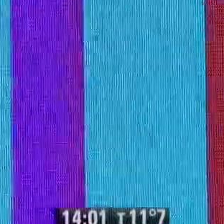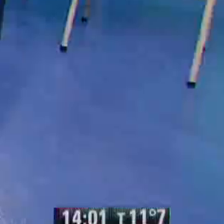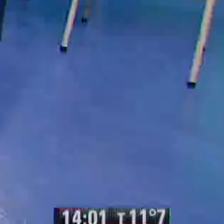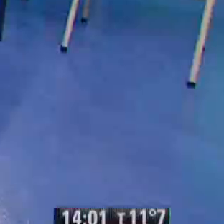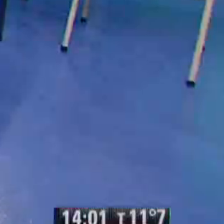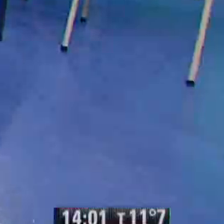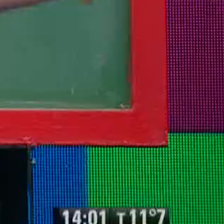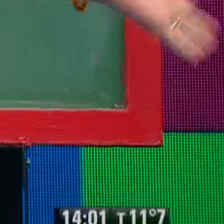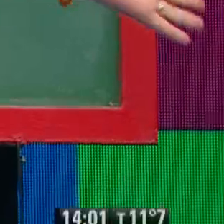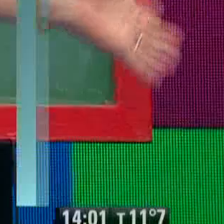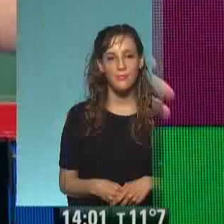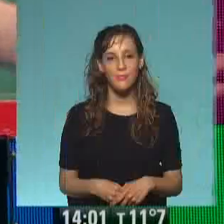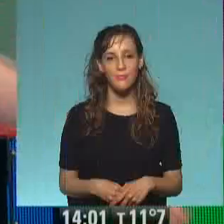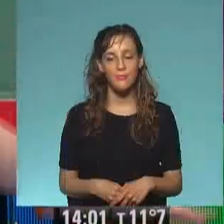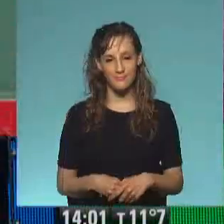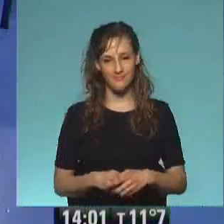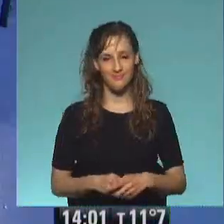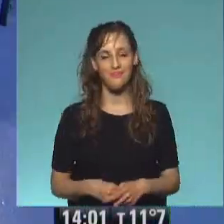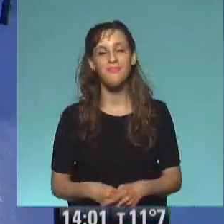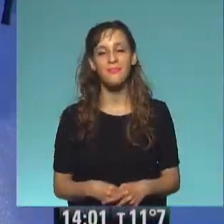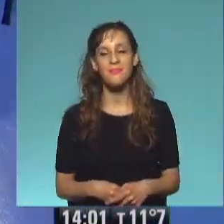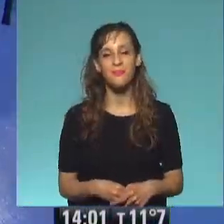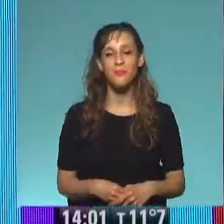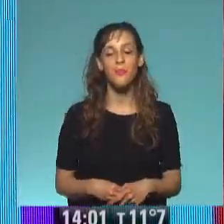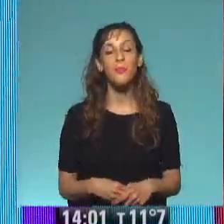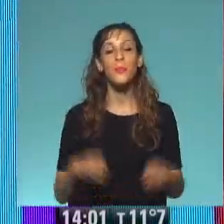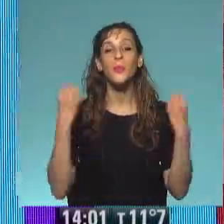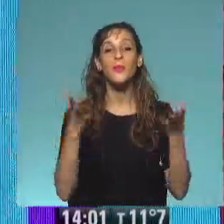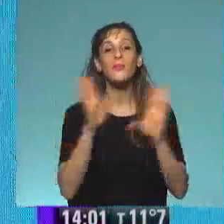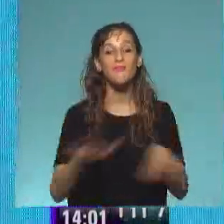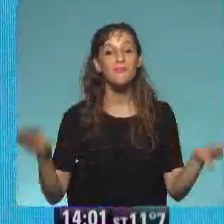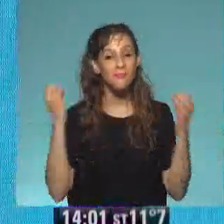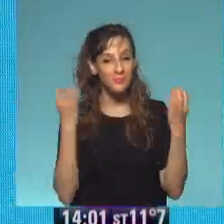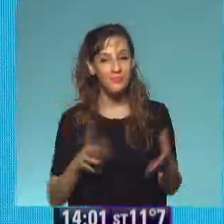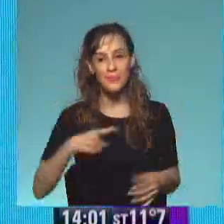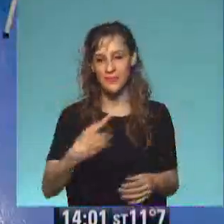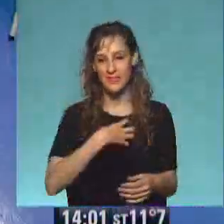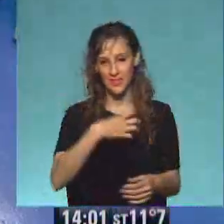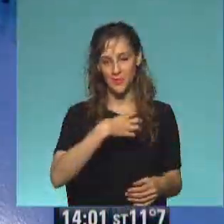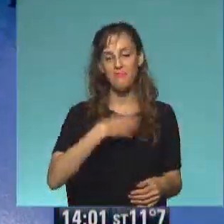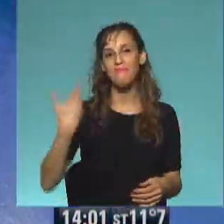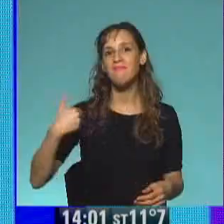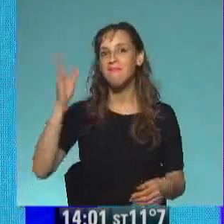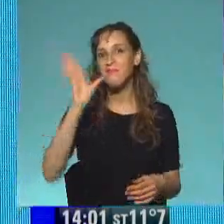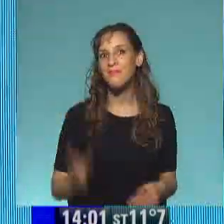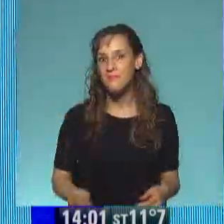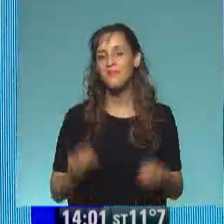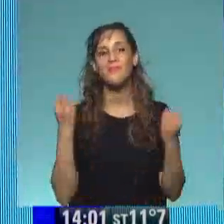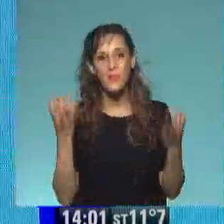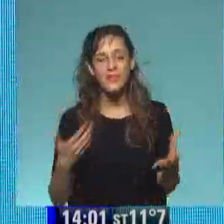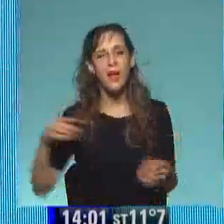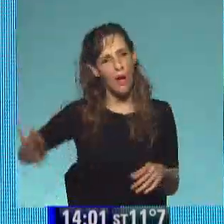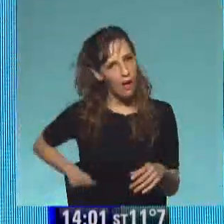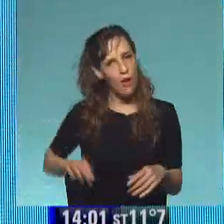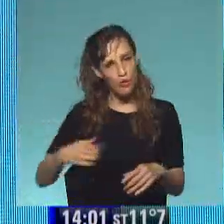acá, ¡hasta el lunes! Bueno, ¿cómo están los chicos y las chicas de primer grado de todo el país? ¿Tienen ganas de